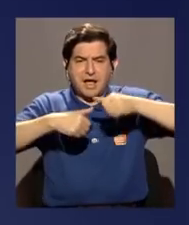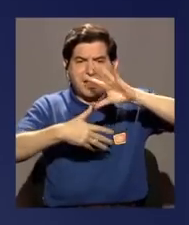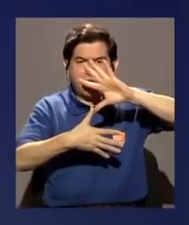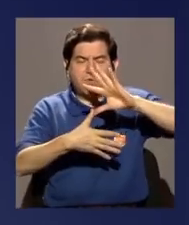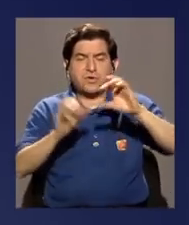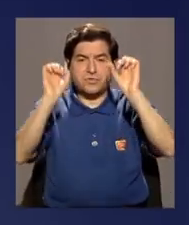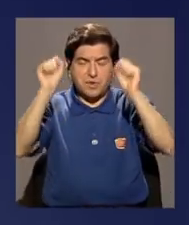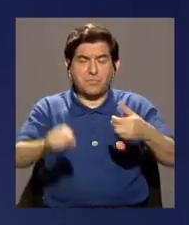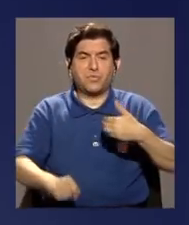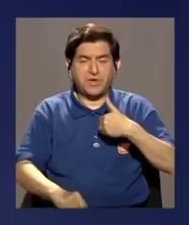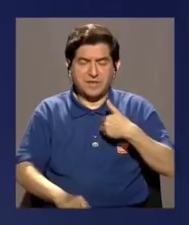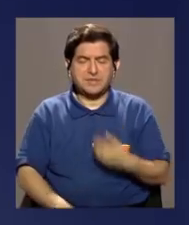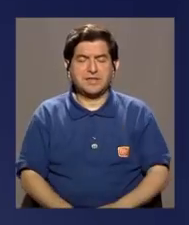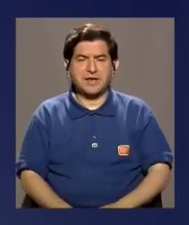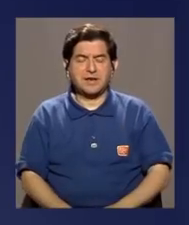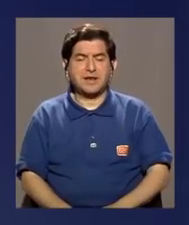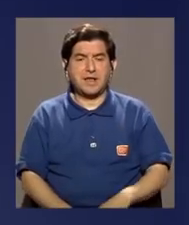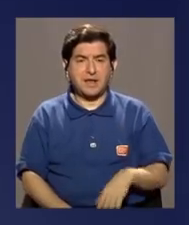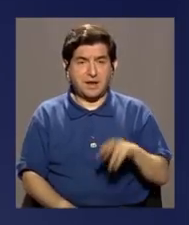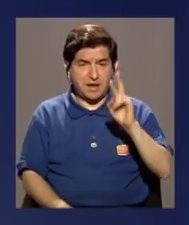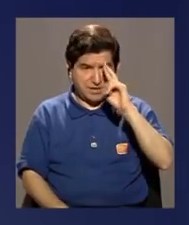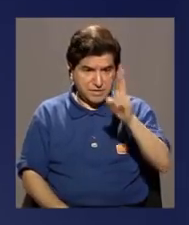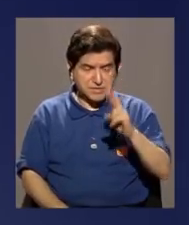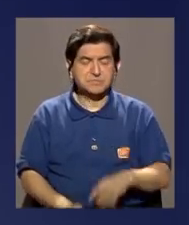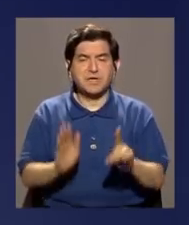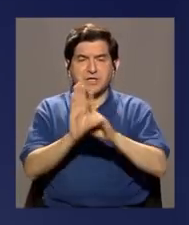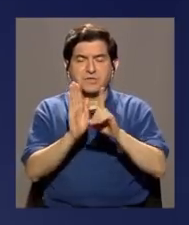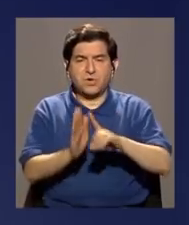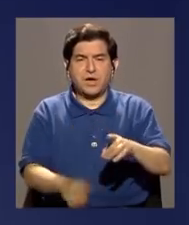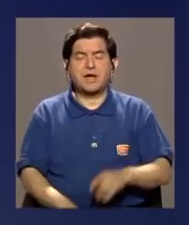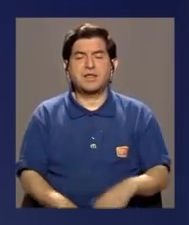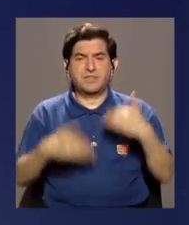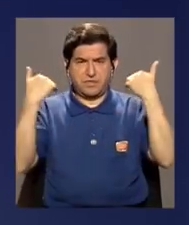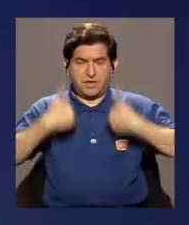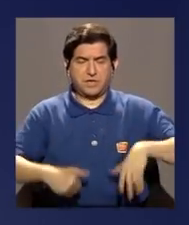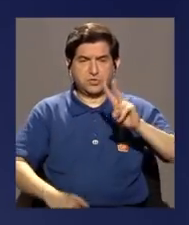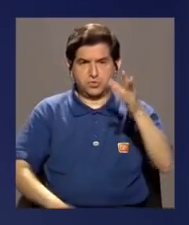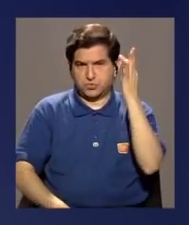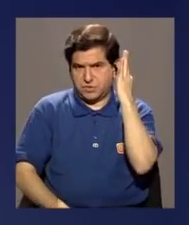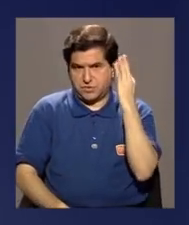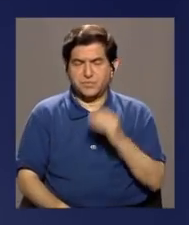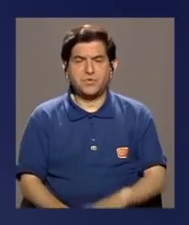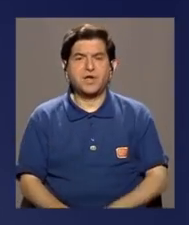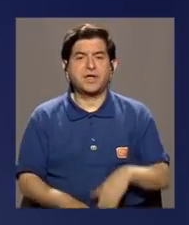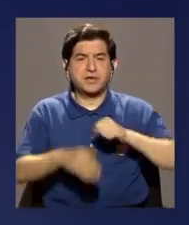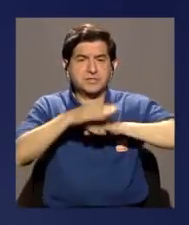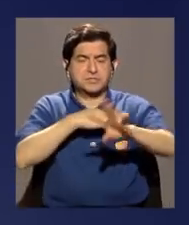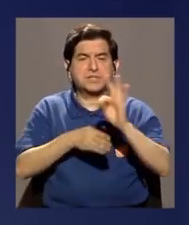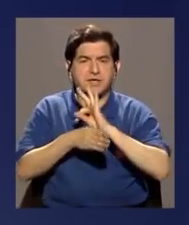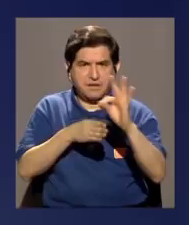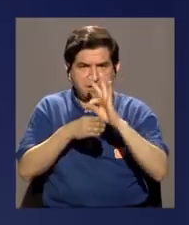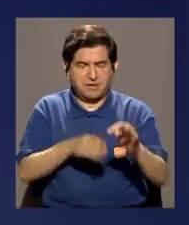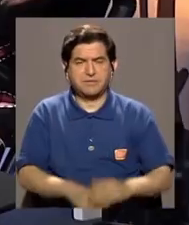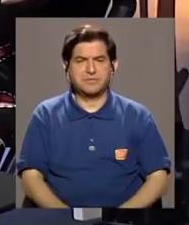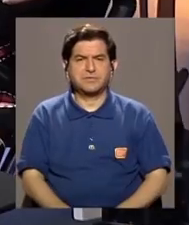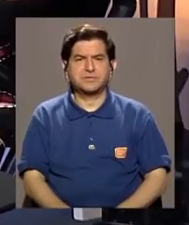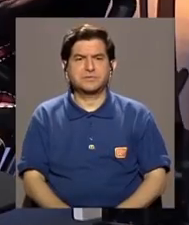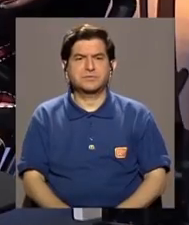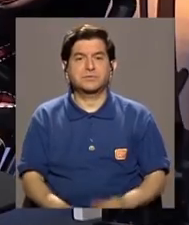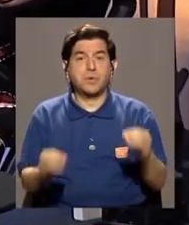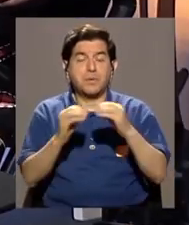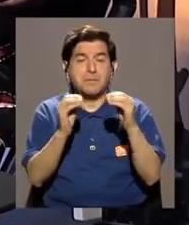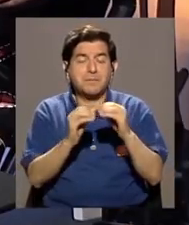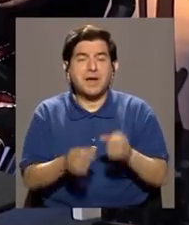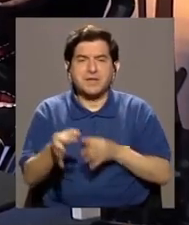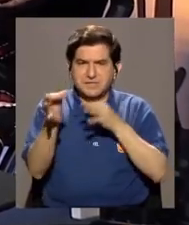lograr reivindicación de derechos humanos en el caso de dos mujeres específicamente cuando nos referimos al aborto terapeútico muchísimo más